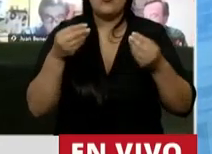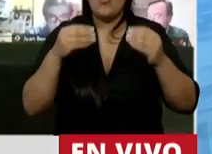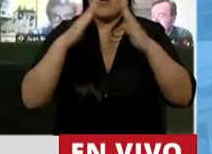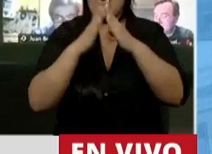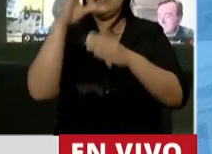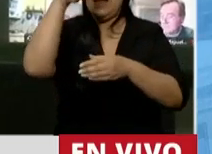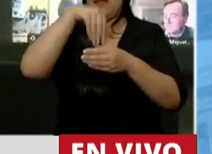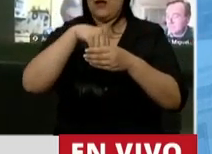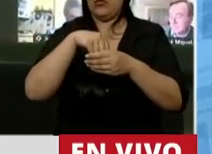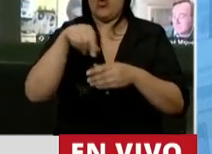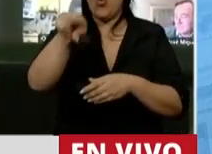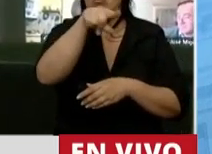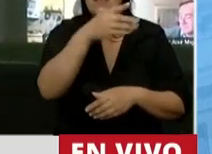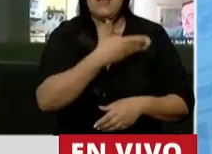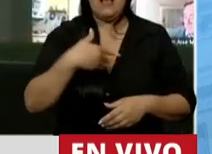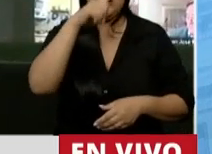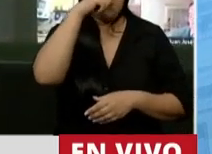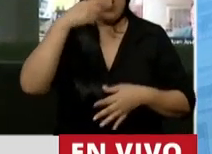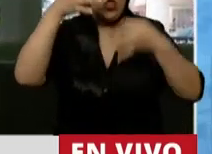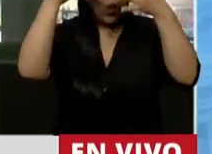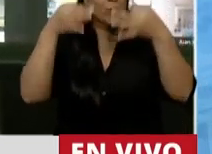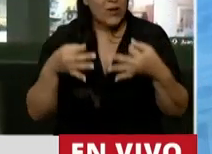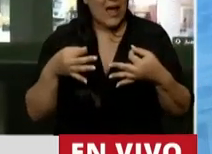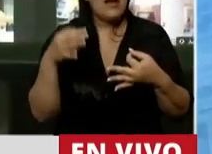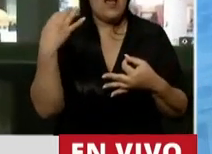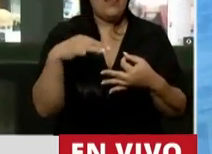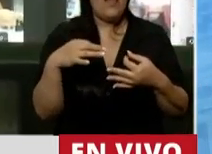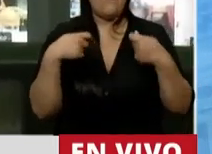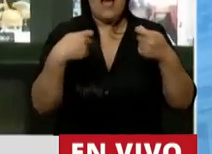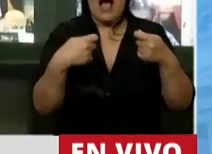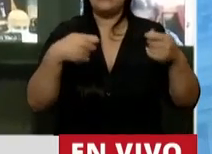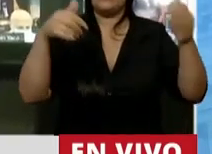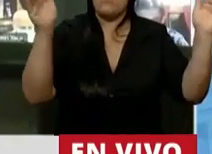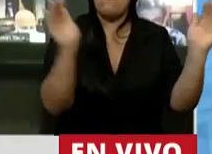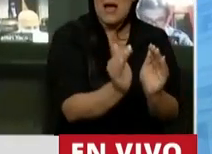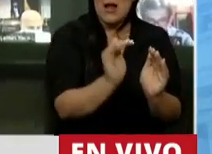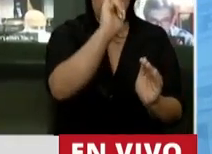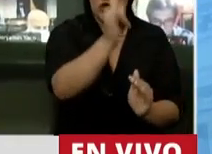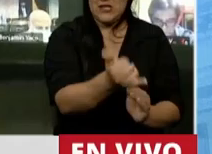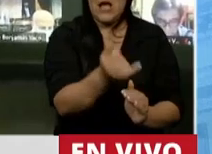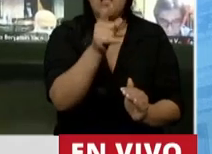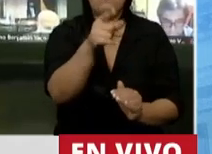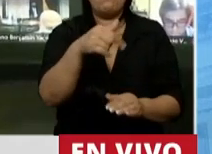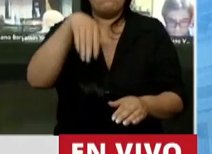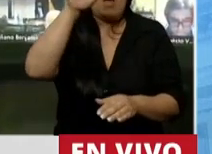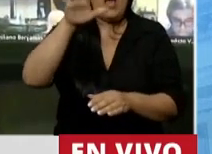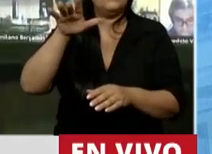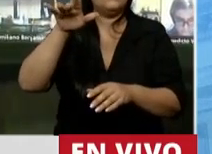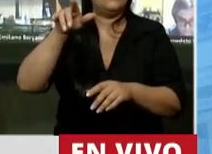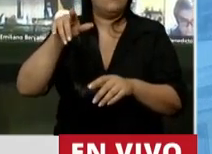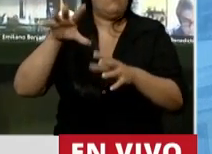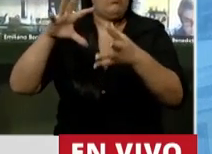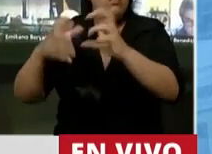casa. Hagan un Estado eficiente, reduzcan el gasto del Estado y dejen de ponerle el pie encima a quienes